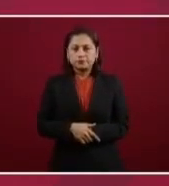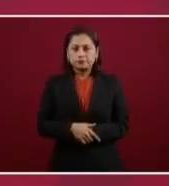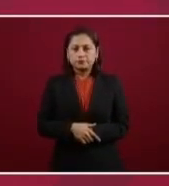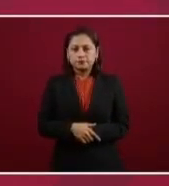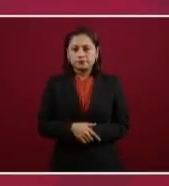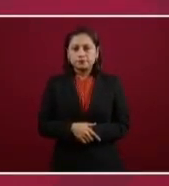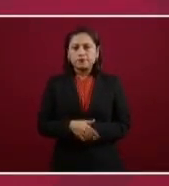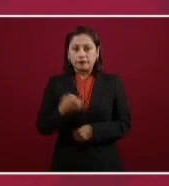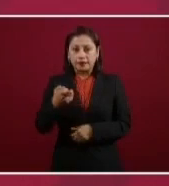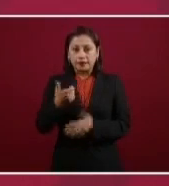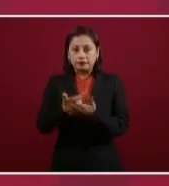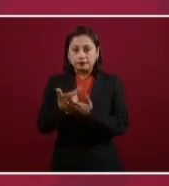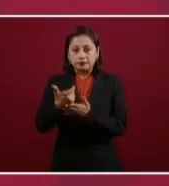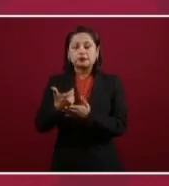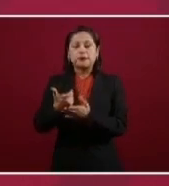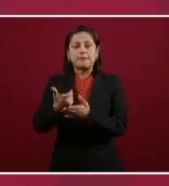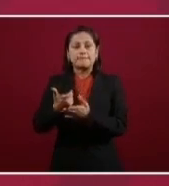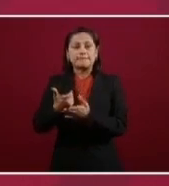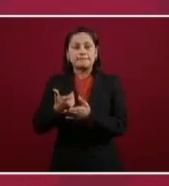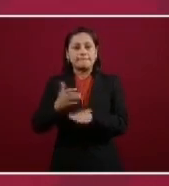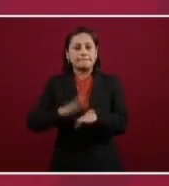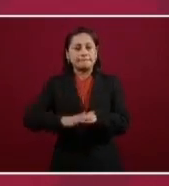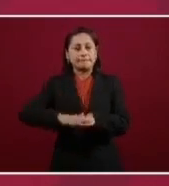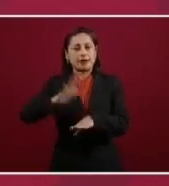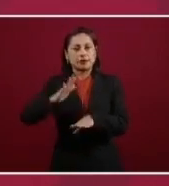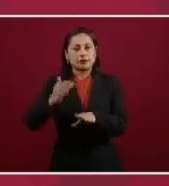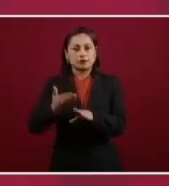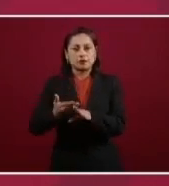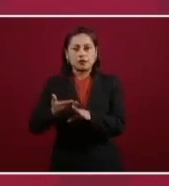desde lo más alto que abismo